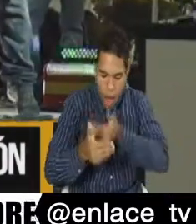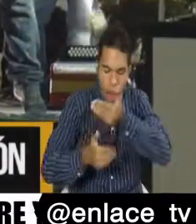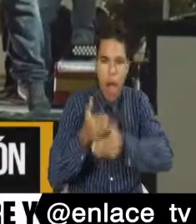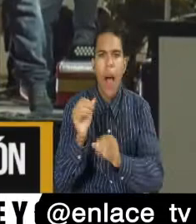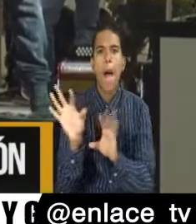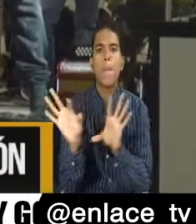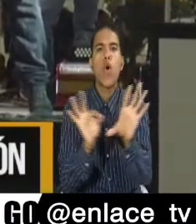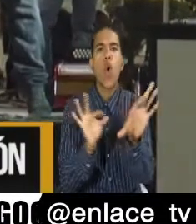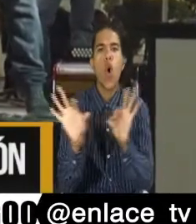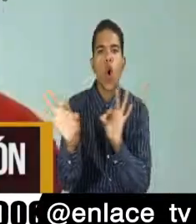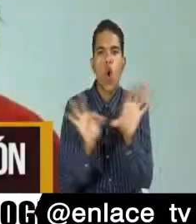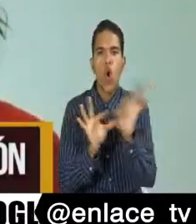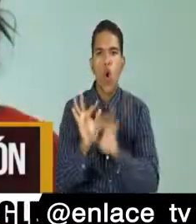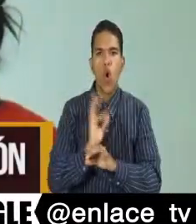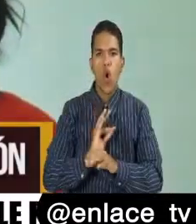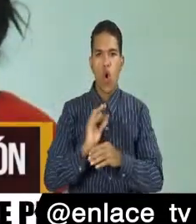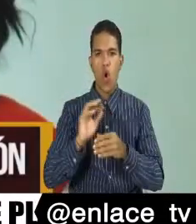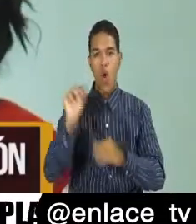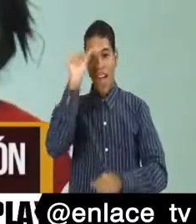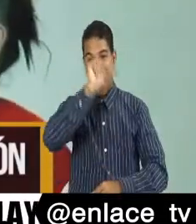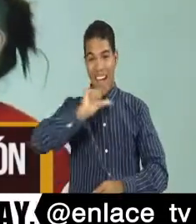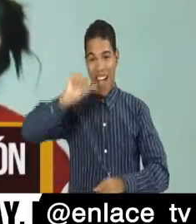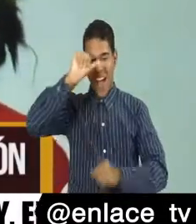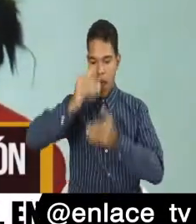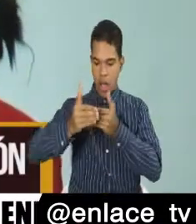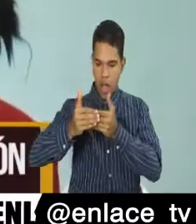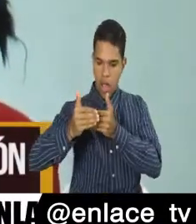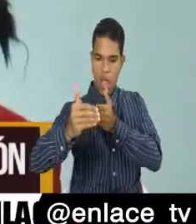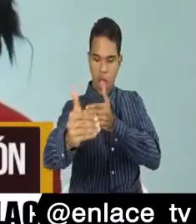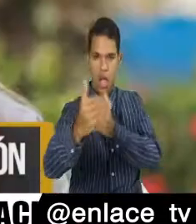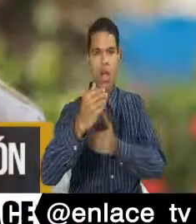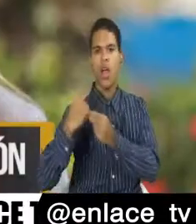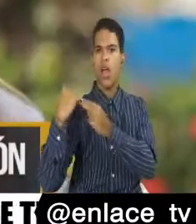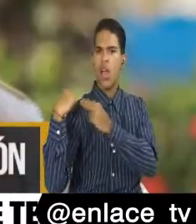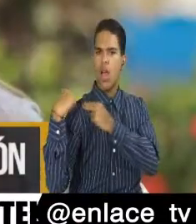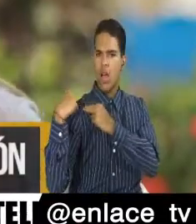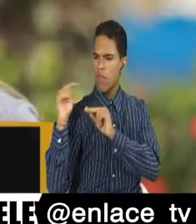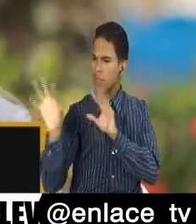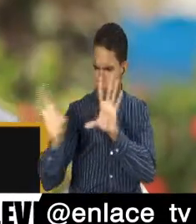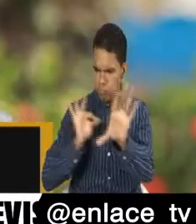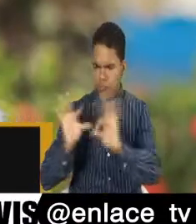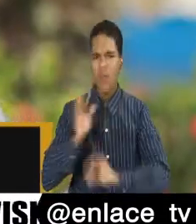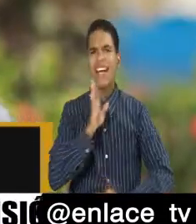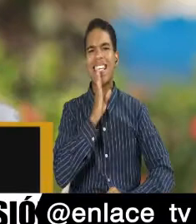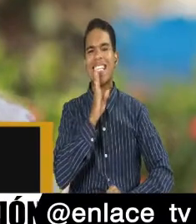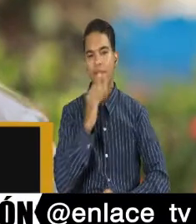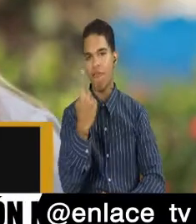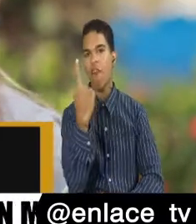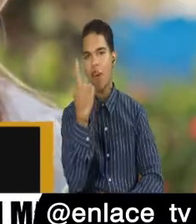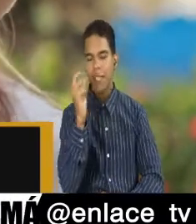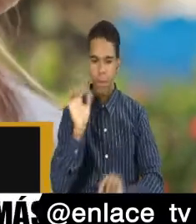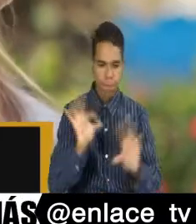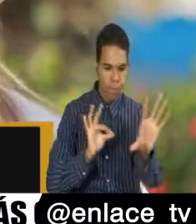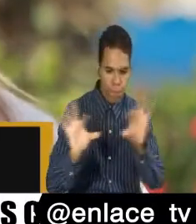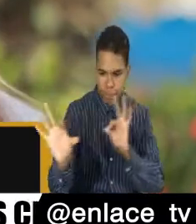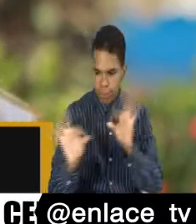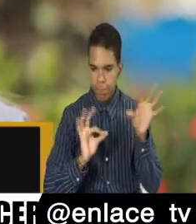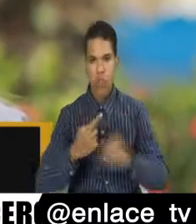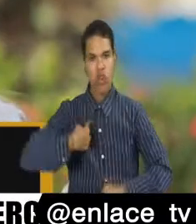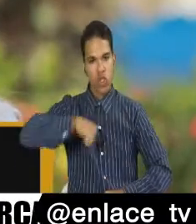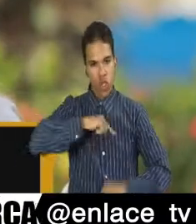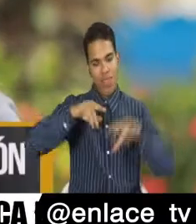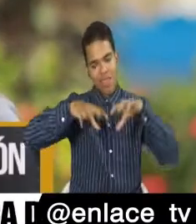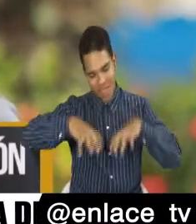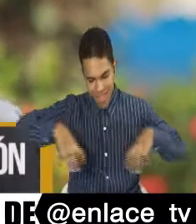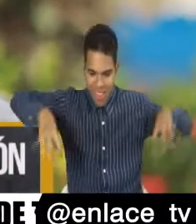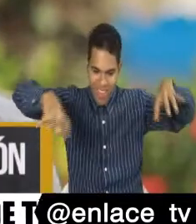tendrán la responsabilidad de estar al frente de estas escuelas de formación. Después de esta recepción de las hojas de vida, nos viene la tarea complicada que